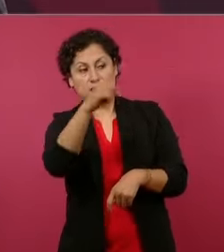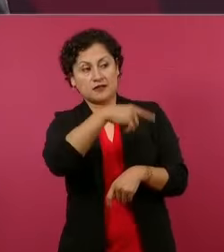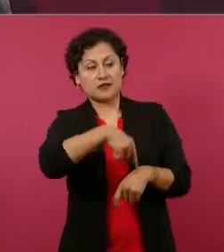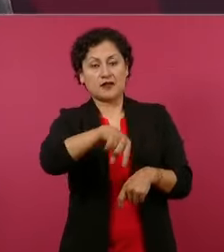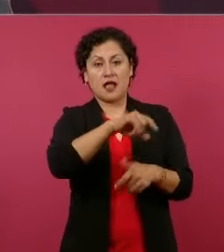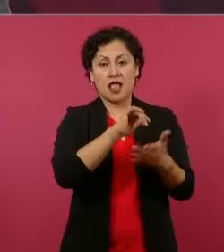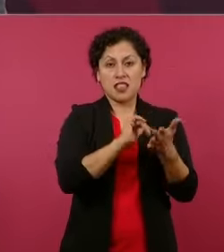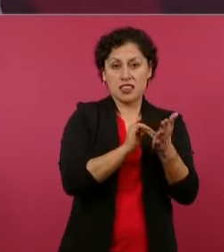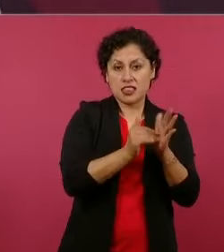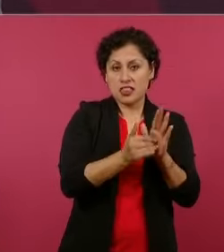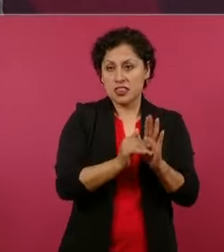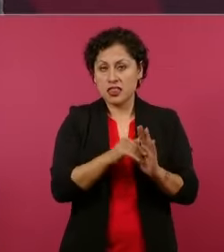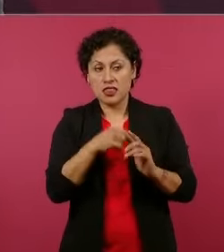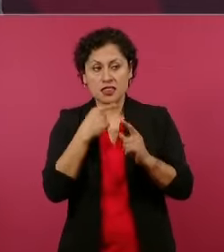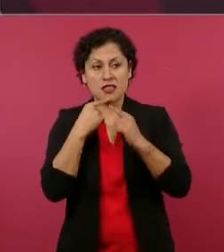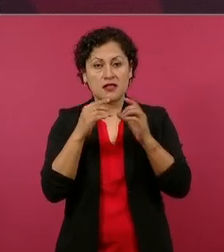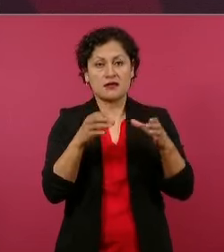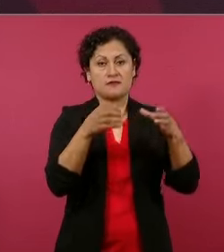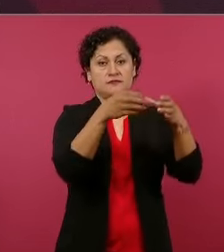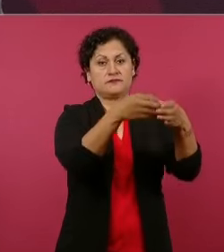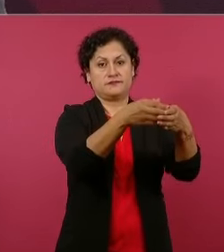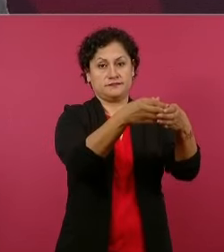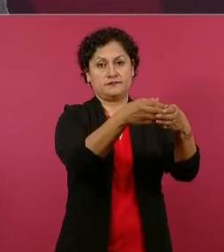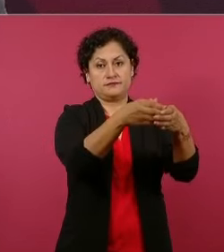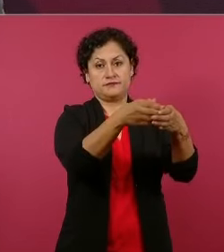no con excepciones